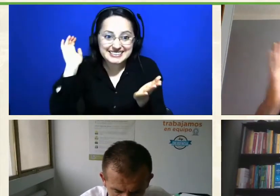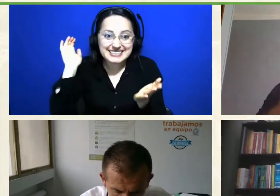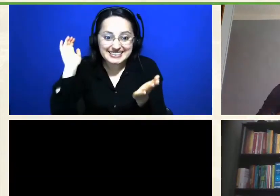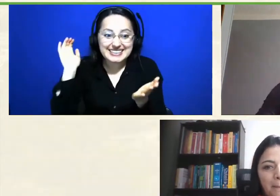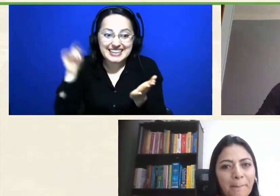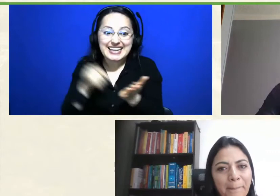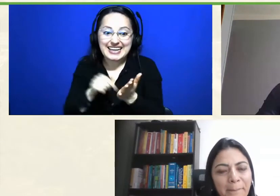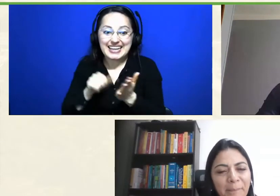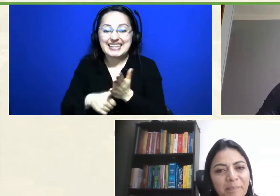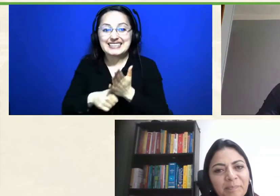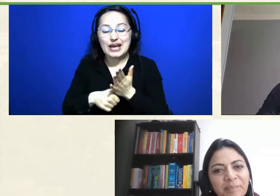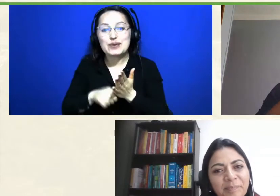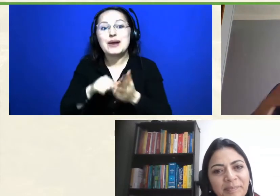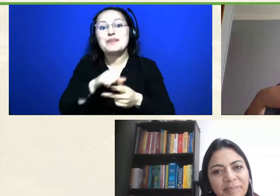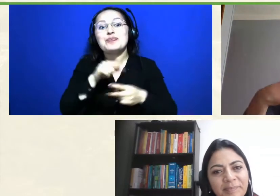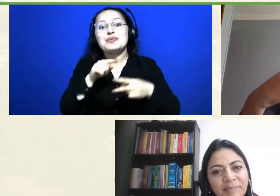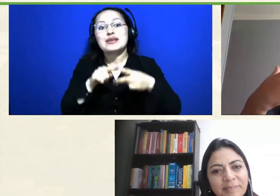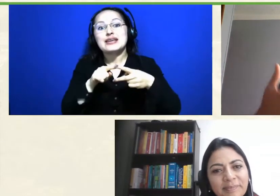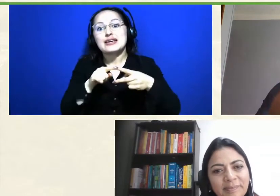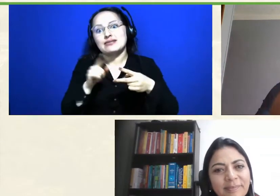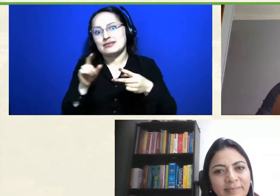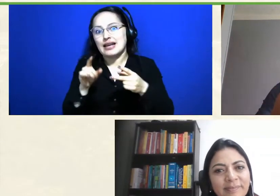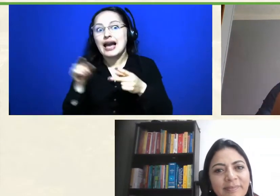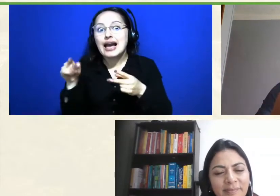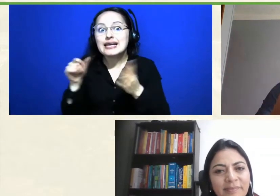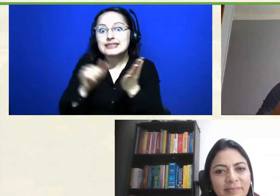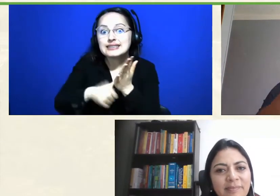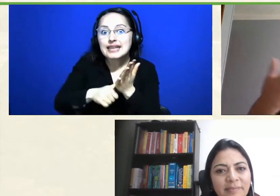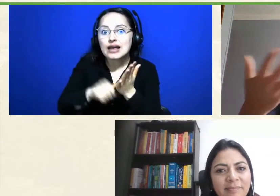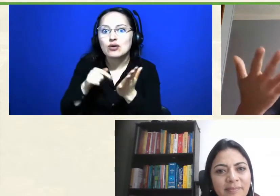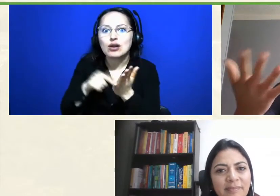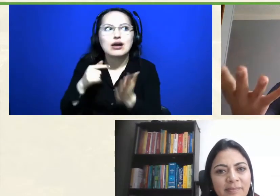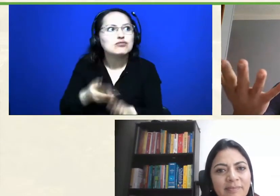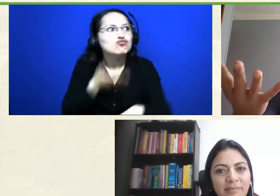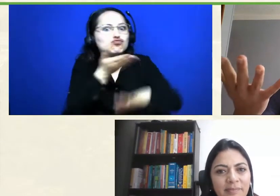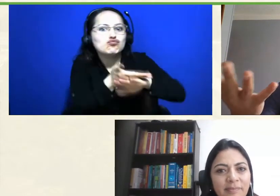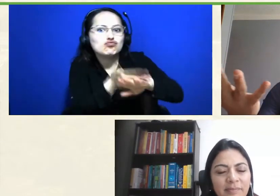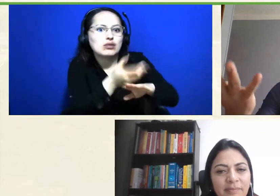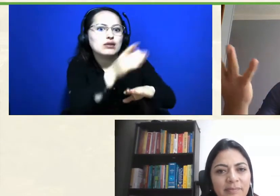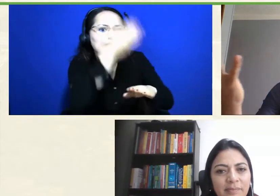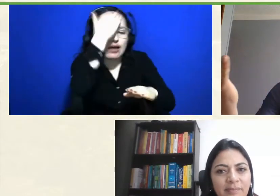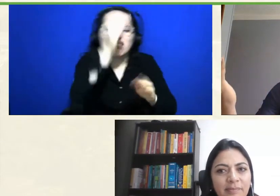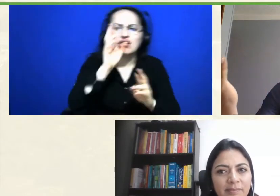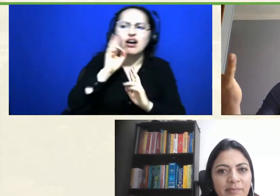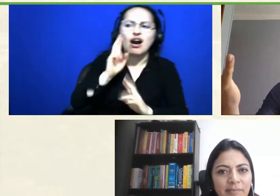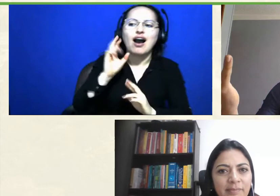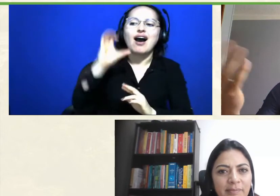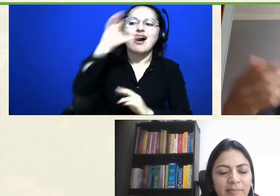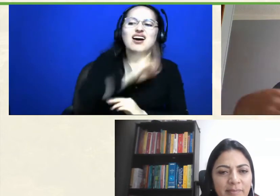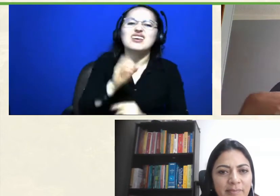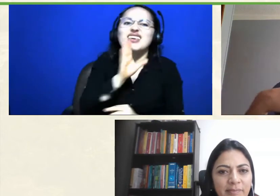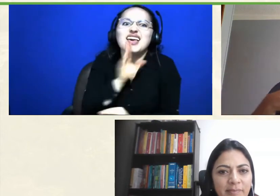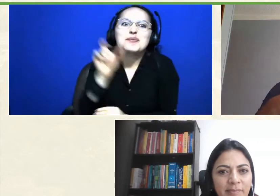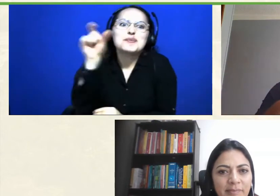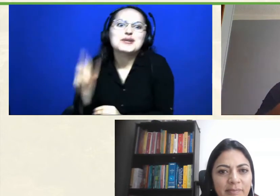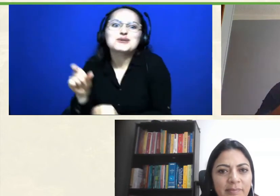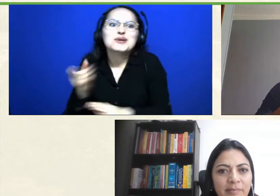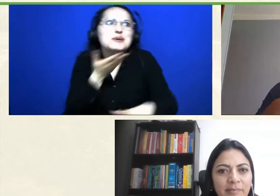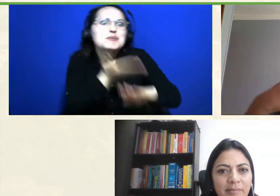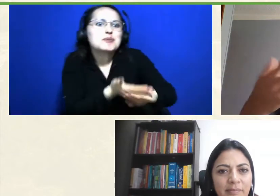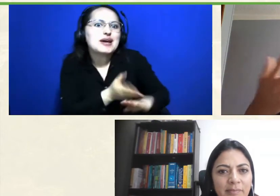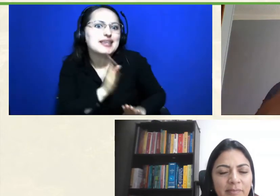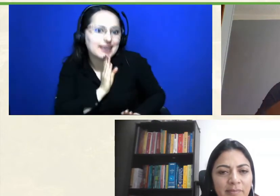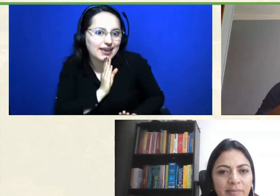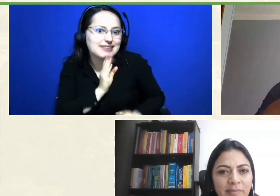de sí. la postulación, porque ahí es donde digamos, se reconoce que es la persona que está postulando y